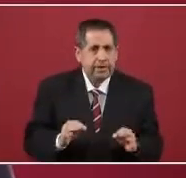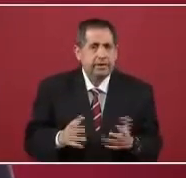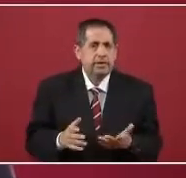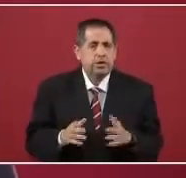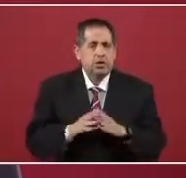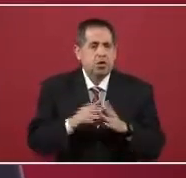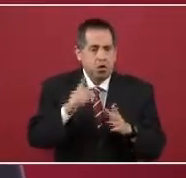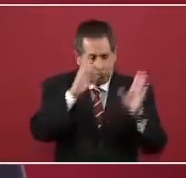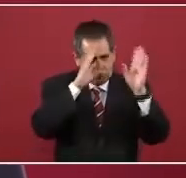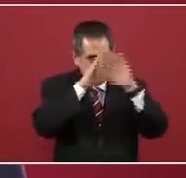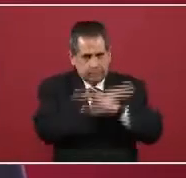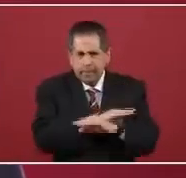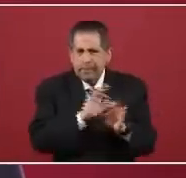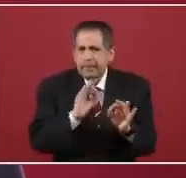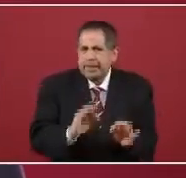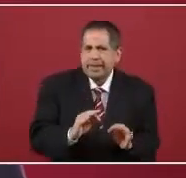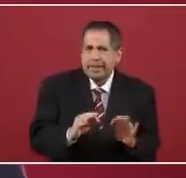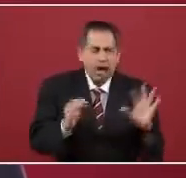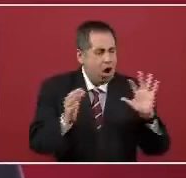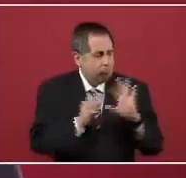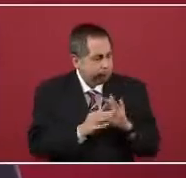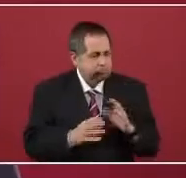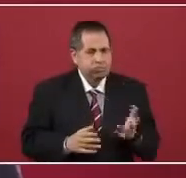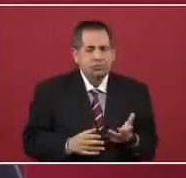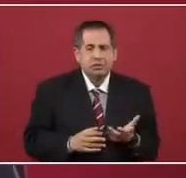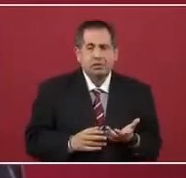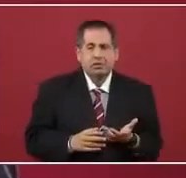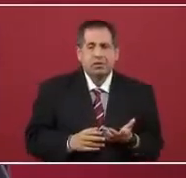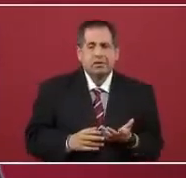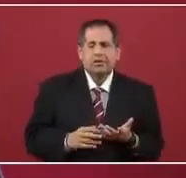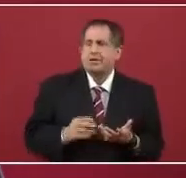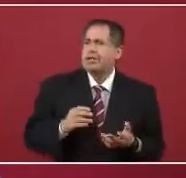de conciliación, no